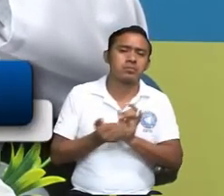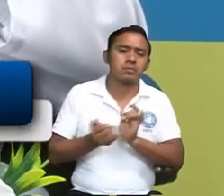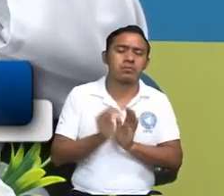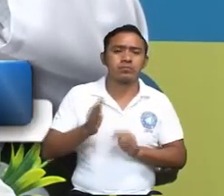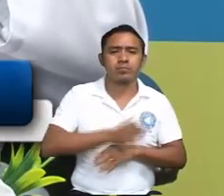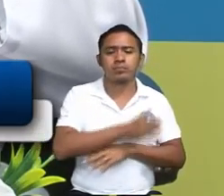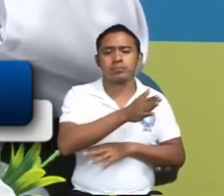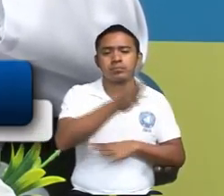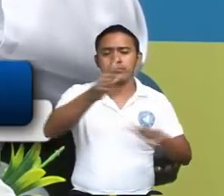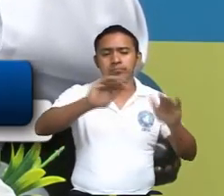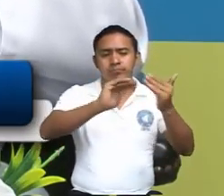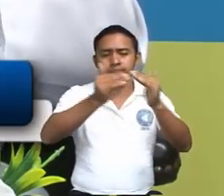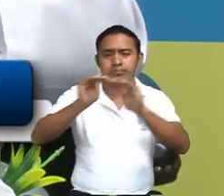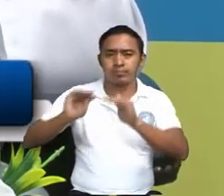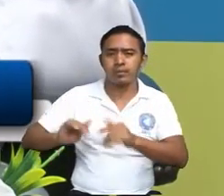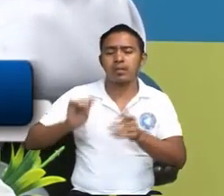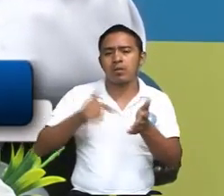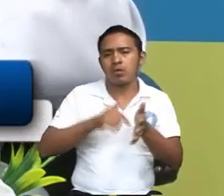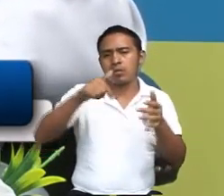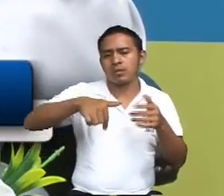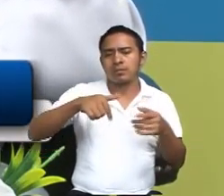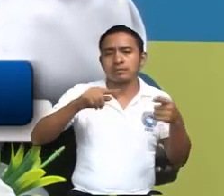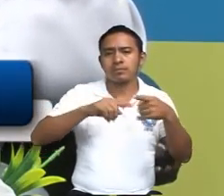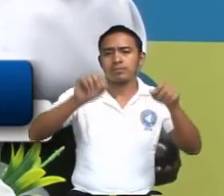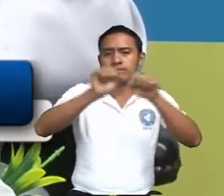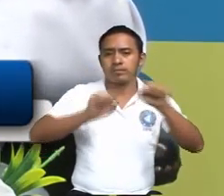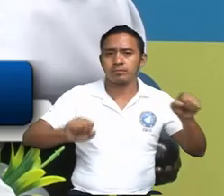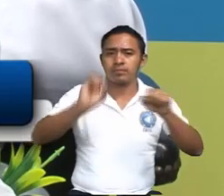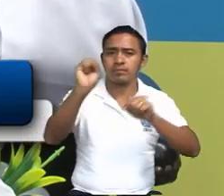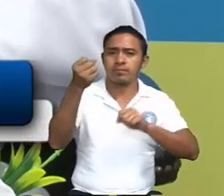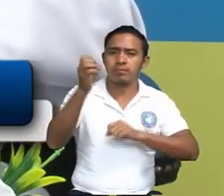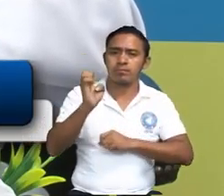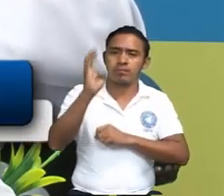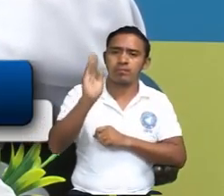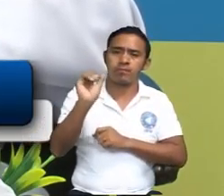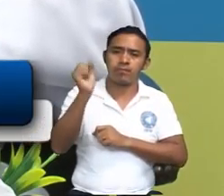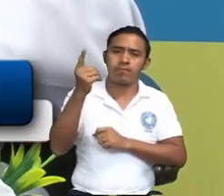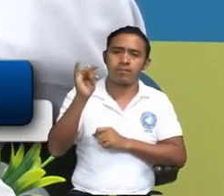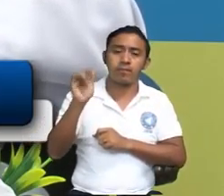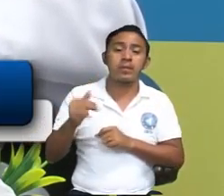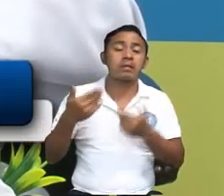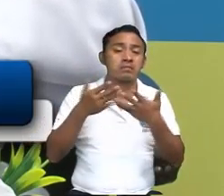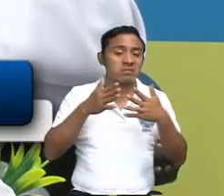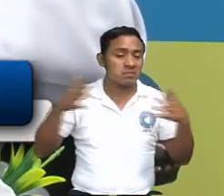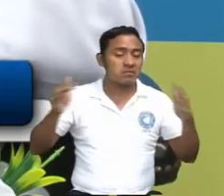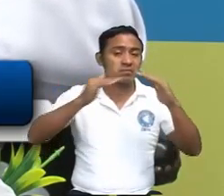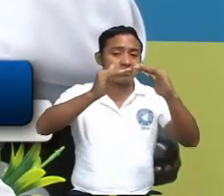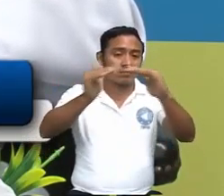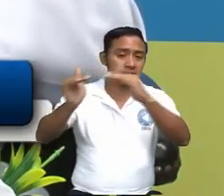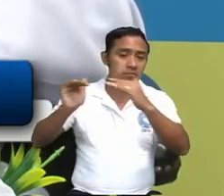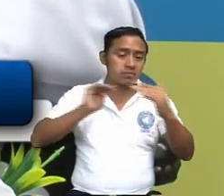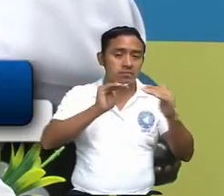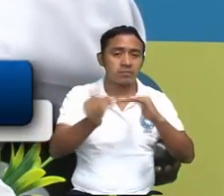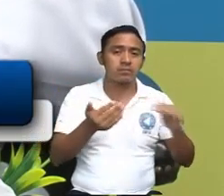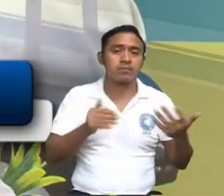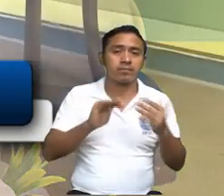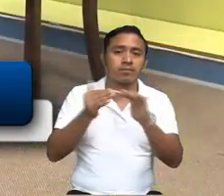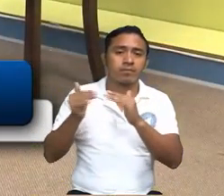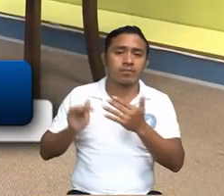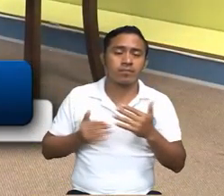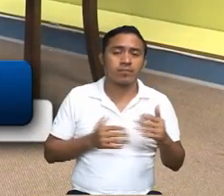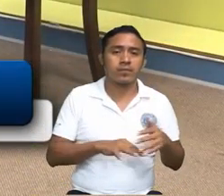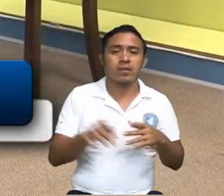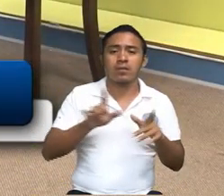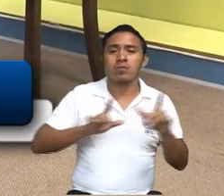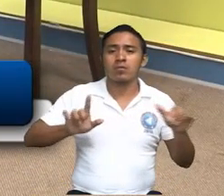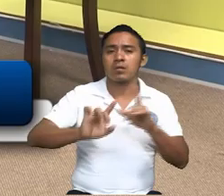vacunar a los barrios. Ahorita, por ejemplo, estamos en San Sebastián. Es un barrio bastante grande. Los sitios de donde nosotros nos